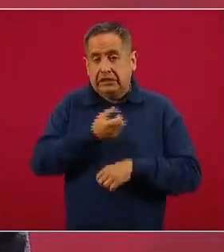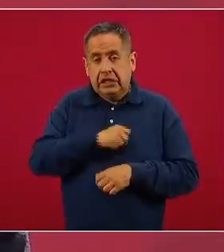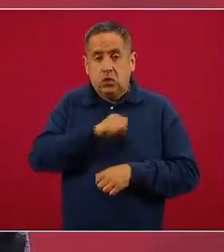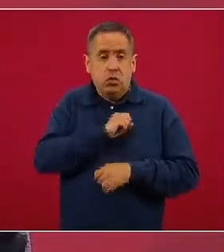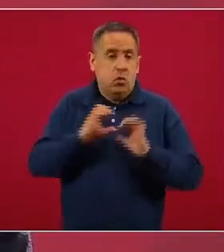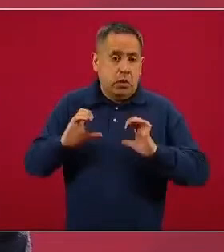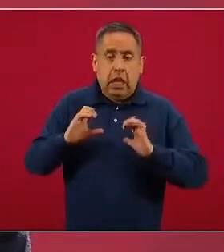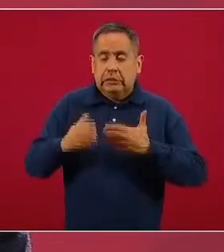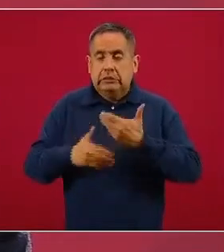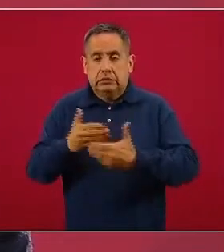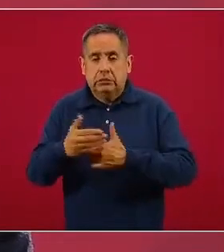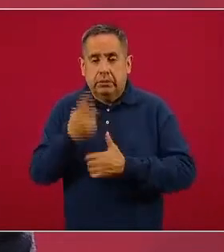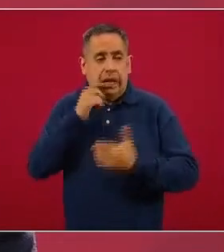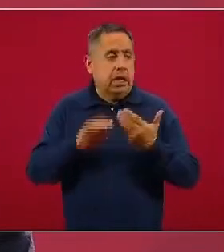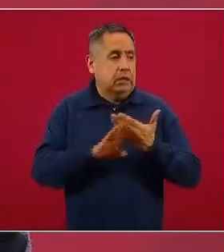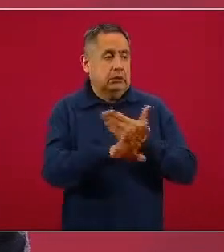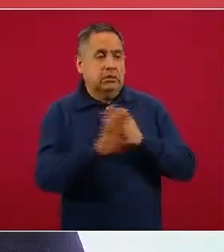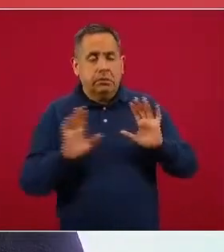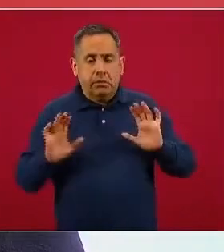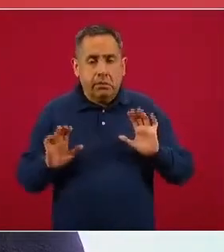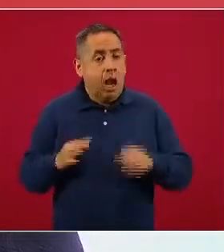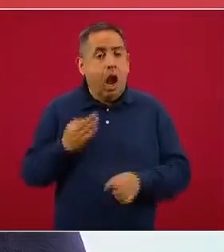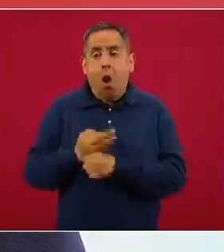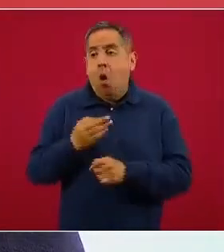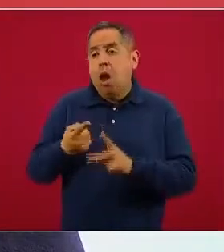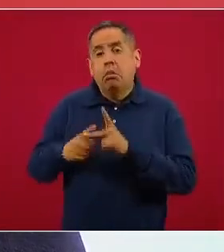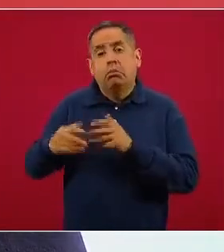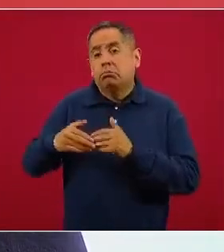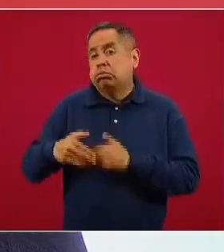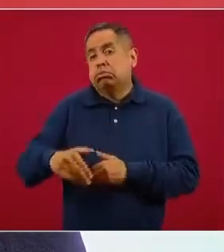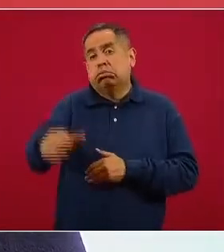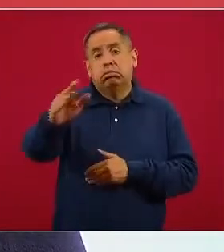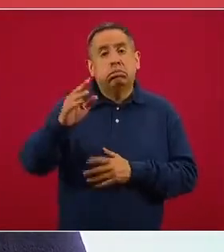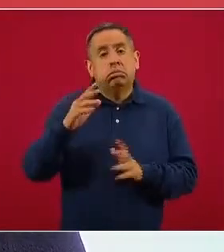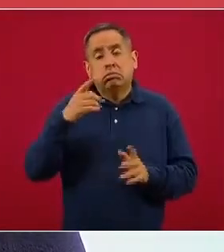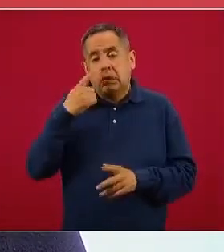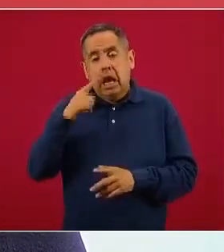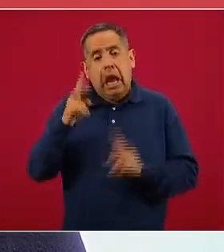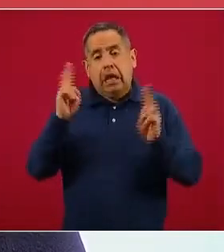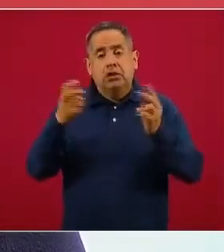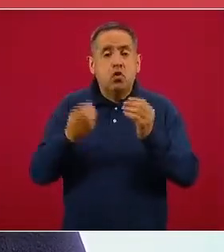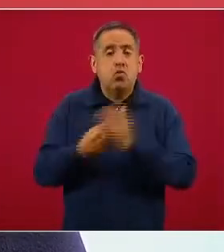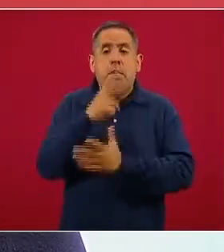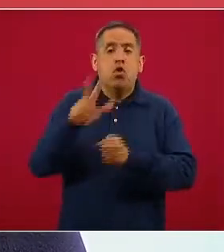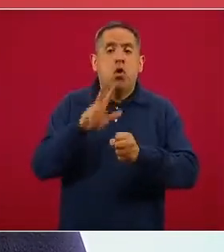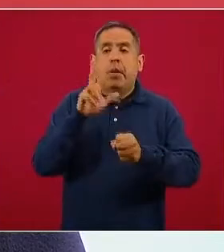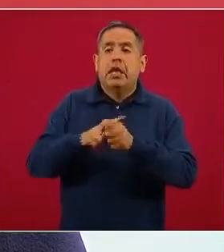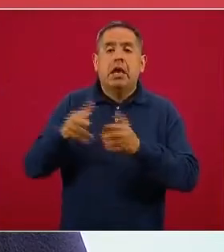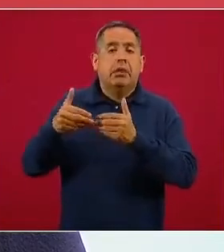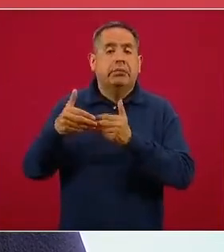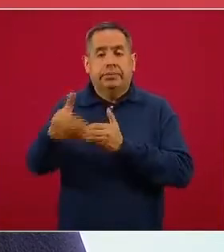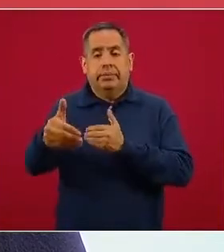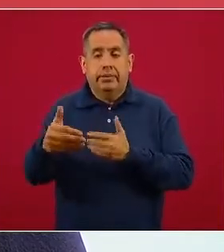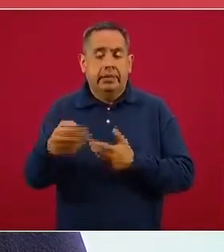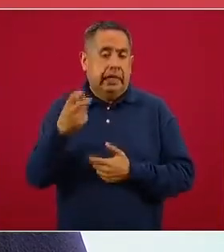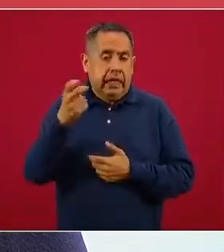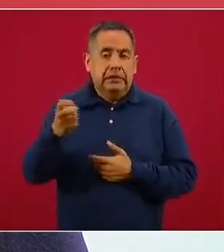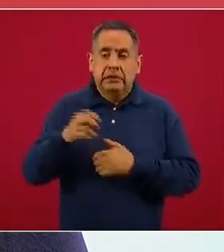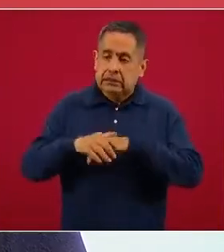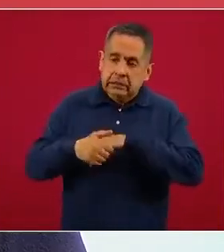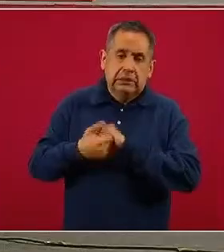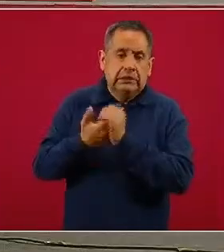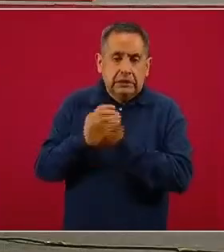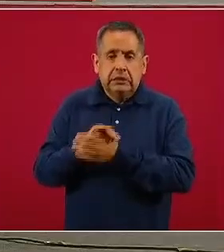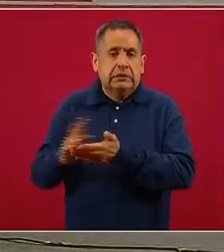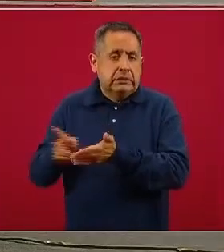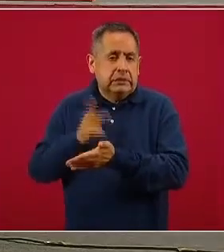los contagios, lo tenemos que hacer de ahora en adelante. Eso es un componente precisamente de la nueva normalidad, el hecho de estarnos lavando las